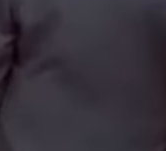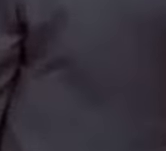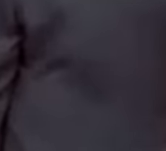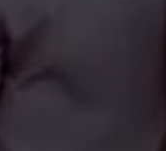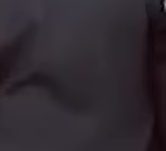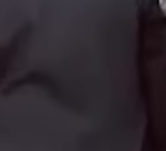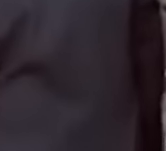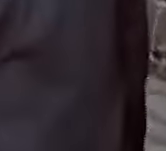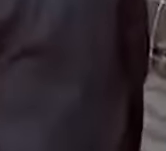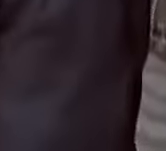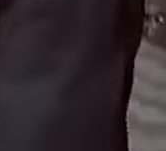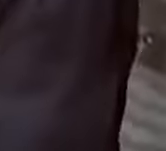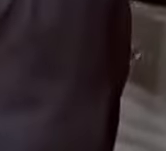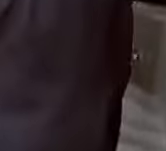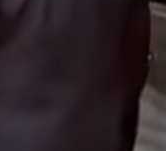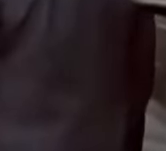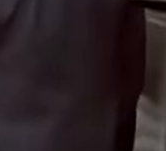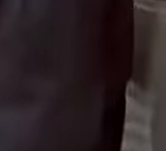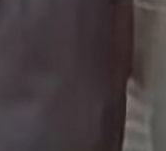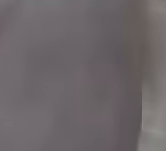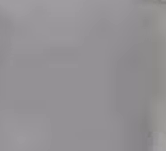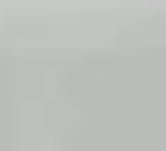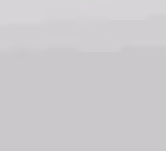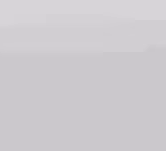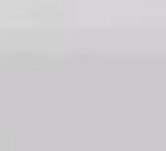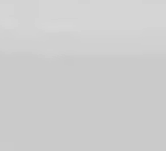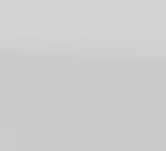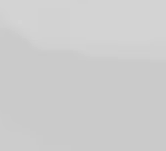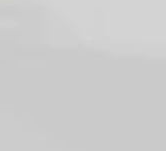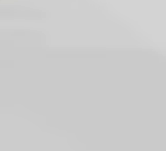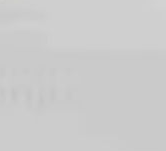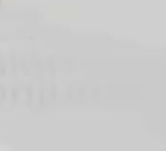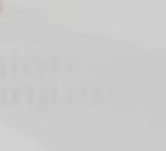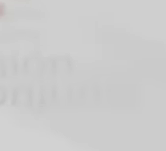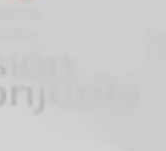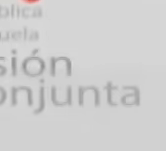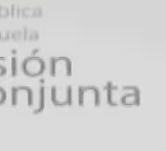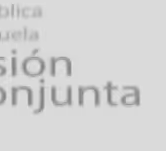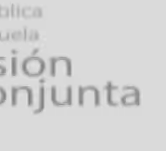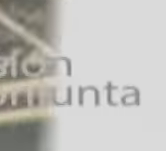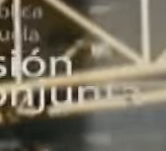lo que ha sido esta comparecencia ante la sala electoral.